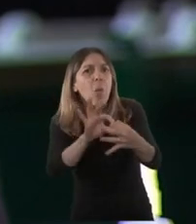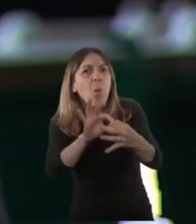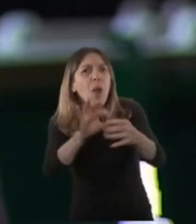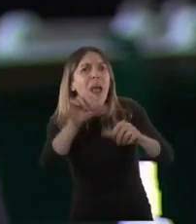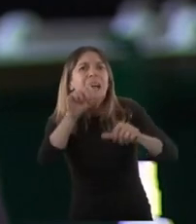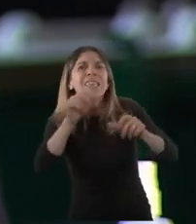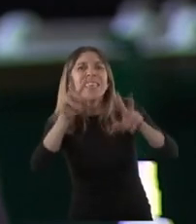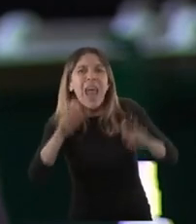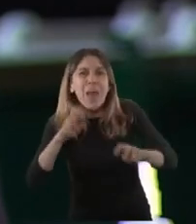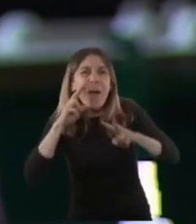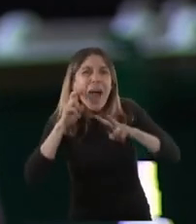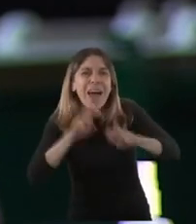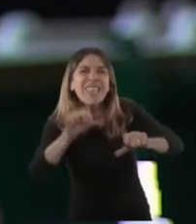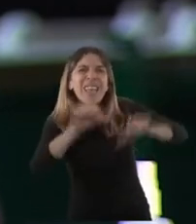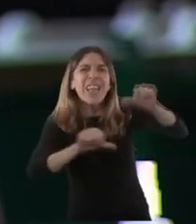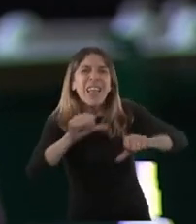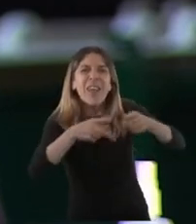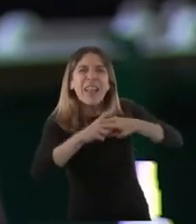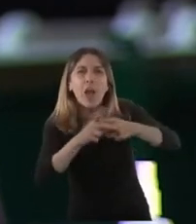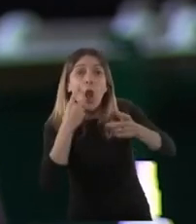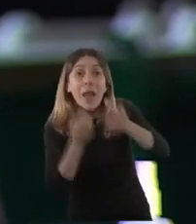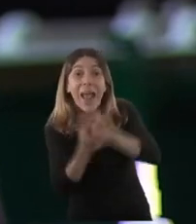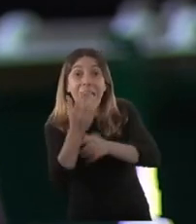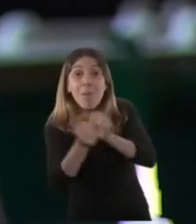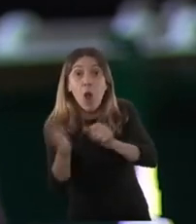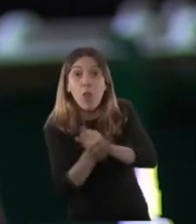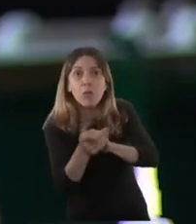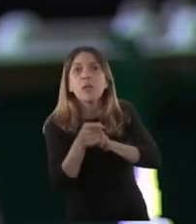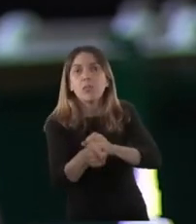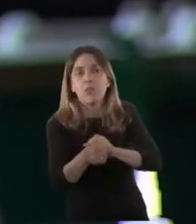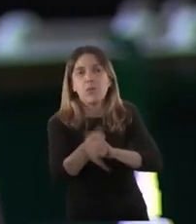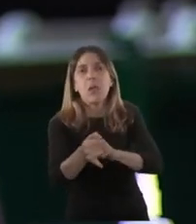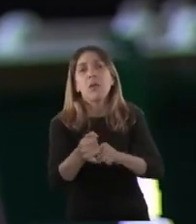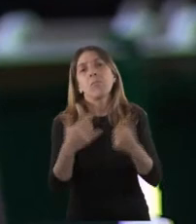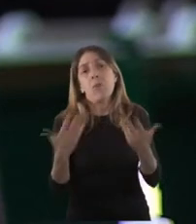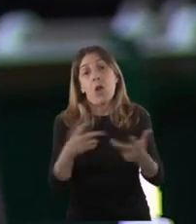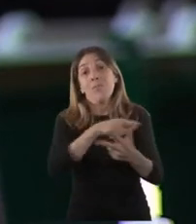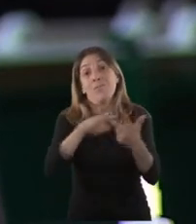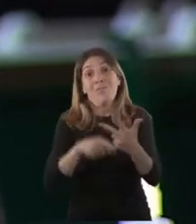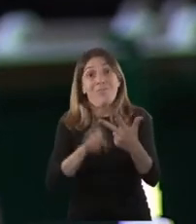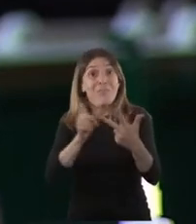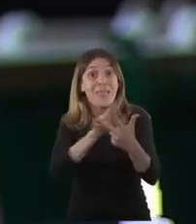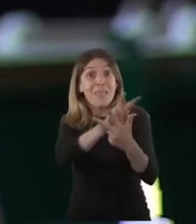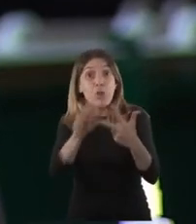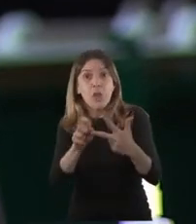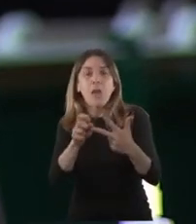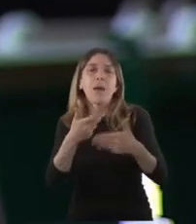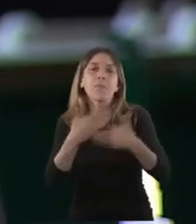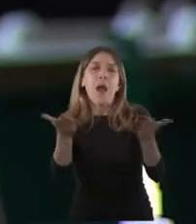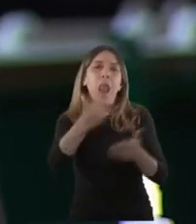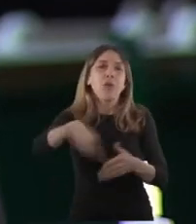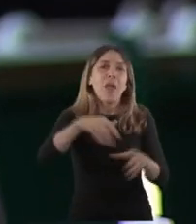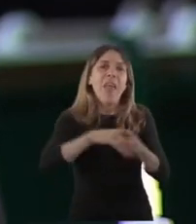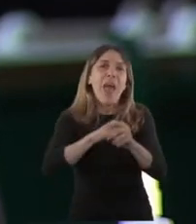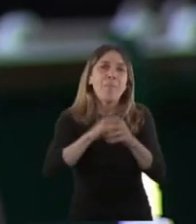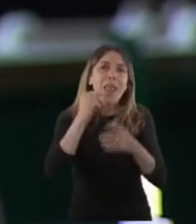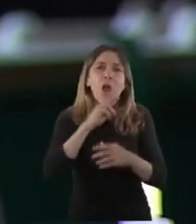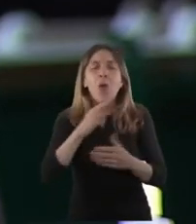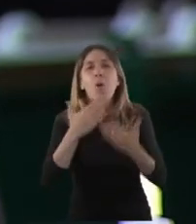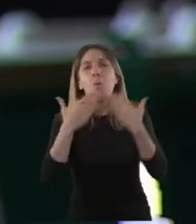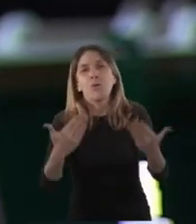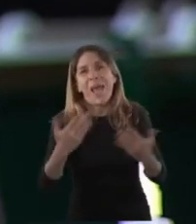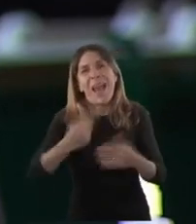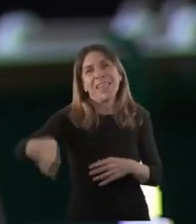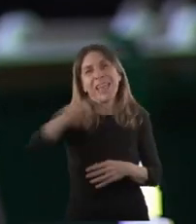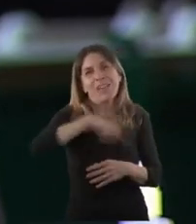científico-tecnológico. Por todo esto, estimados amigos, al pueblo productivo de Las Parejas, muchas